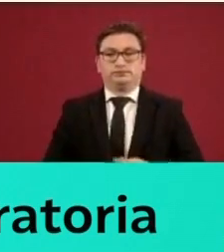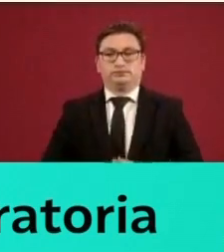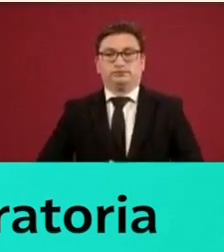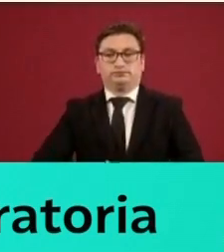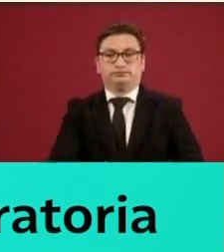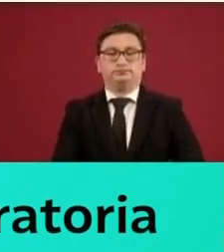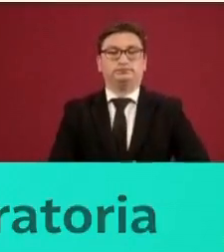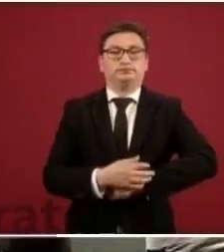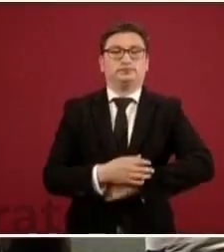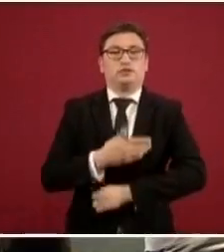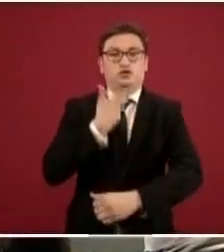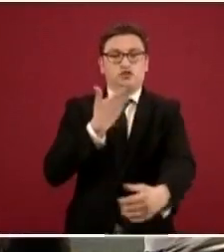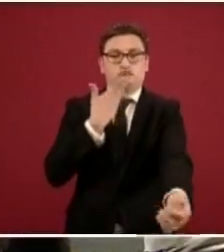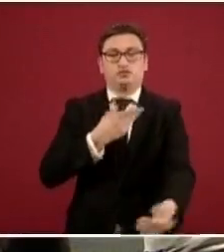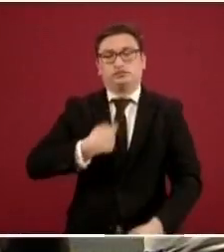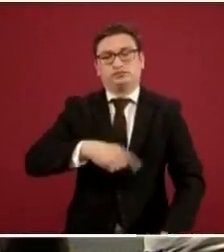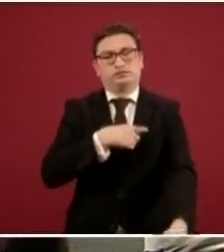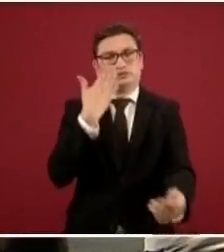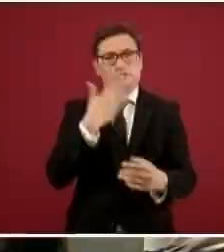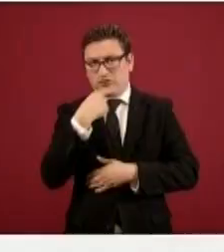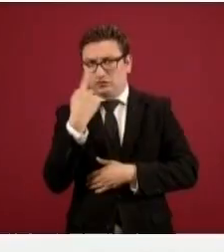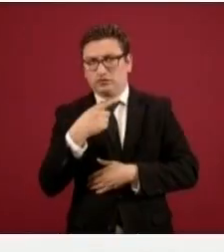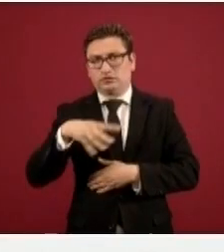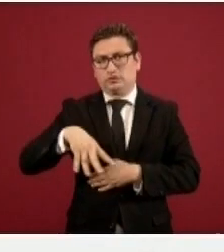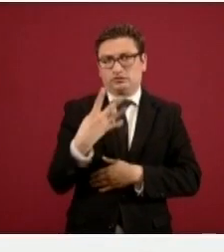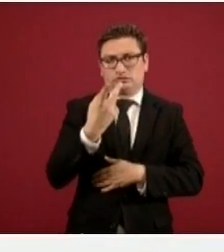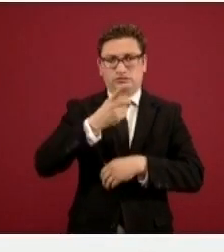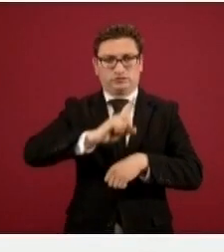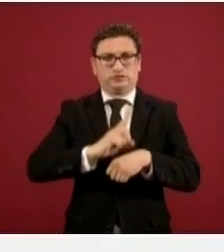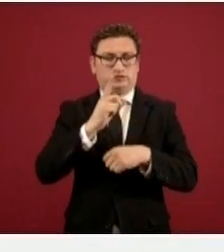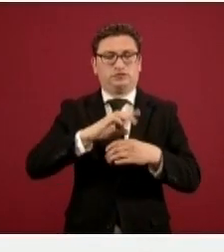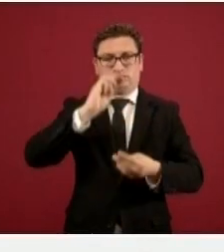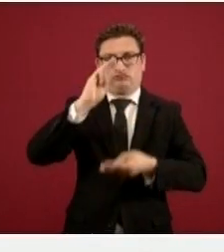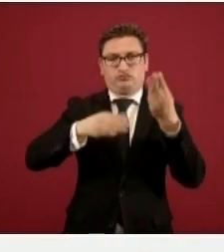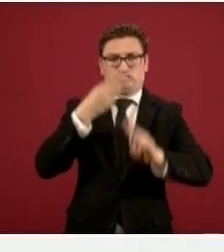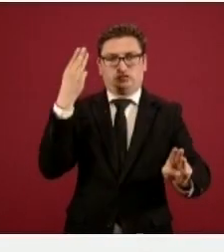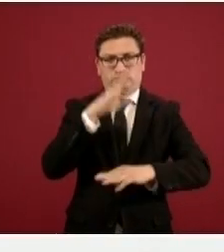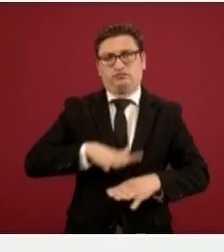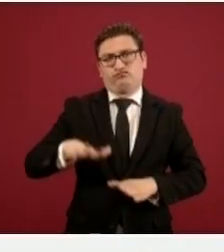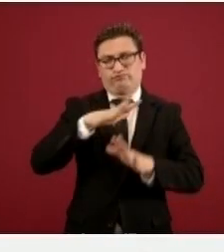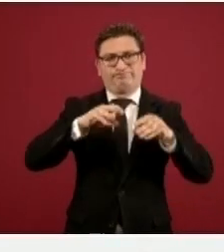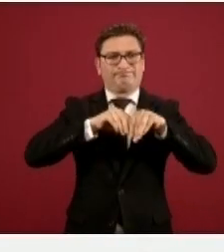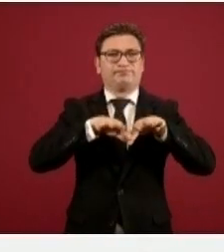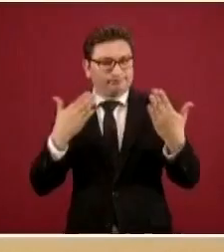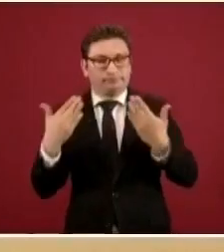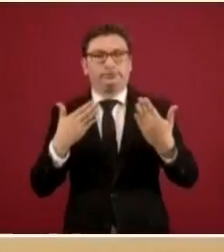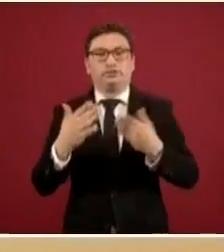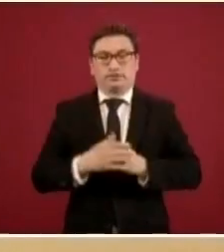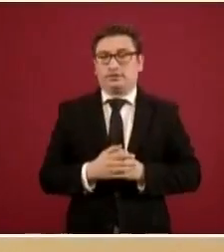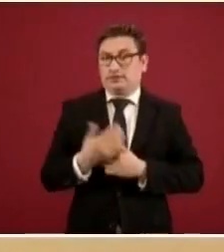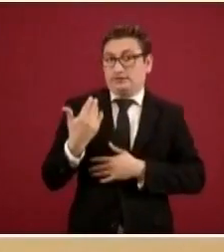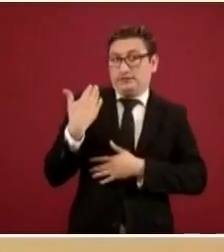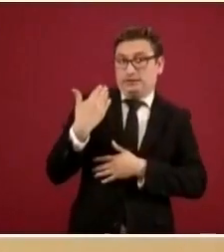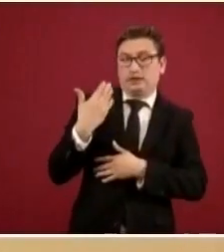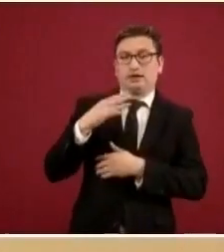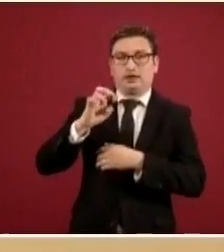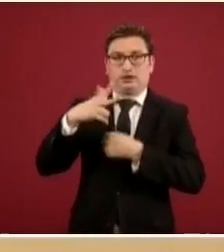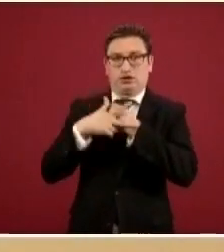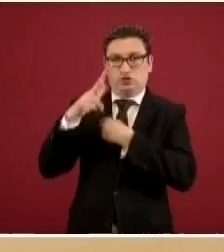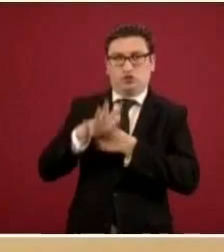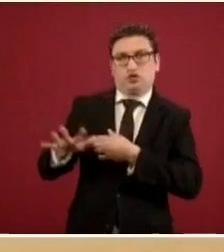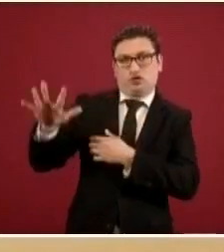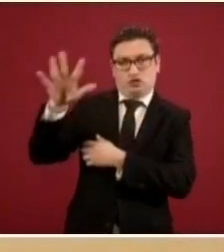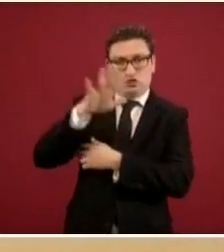corte de este domingo la secretaría de salud federal precisó que el número de casos sospechosos hacían de 8 mil 697